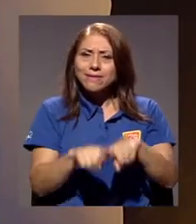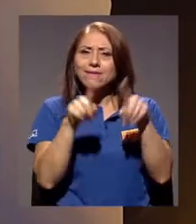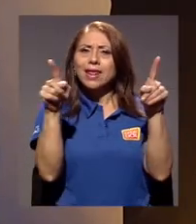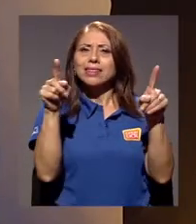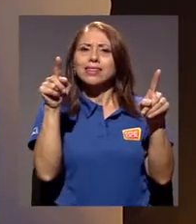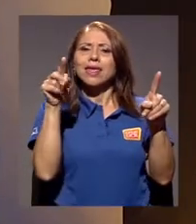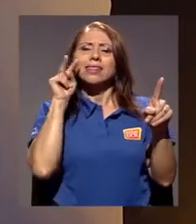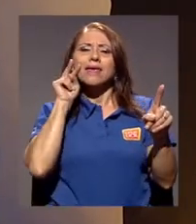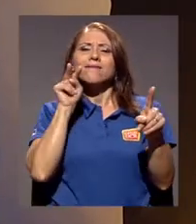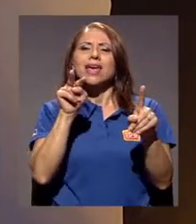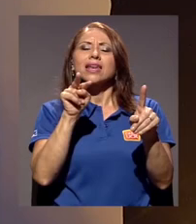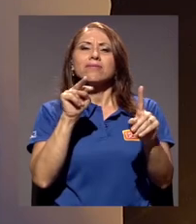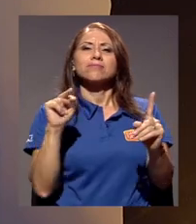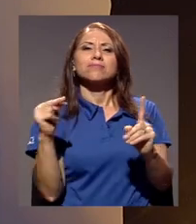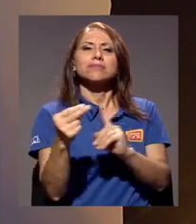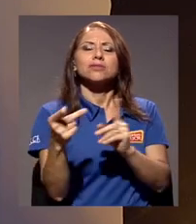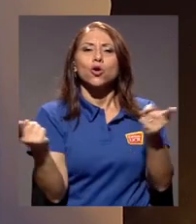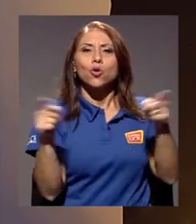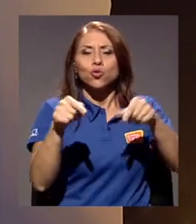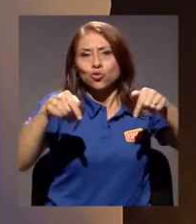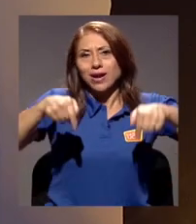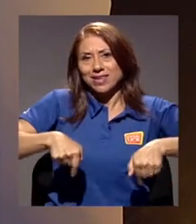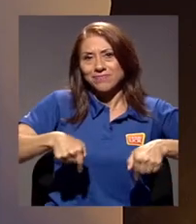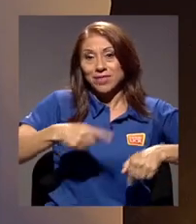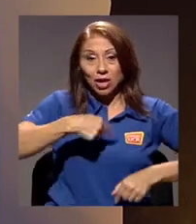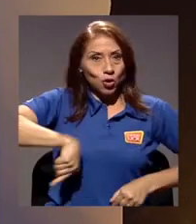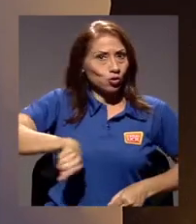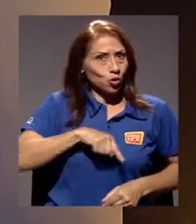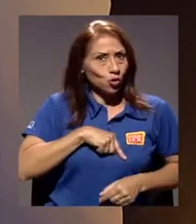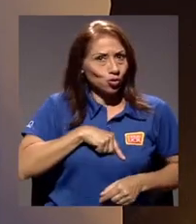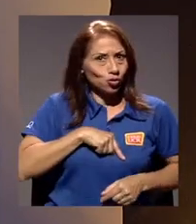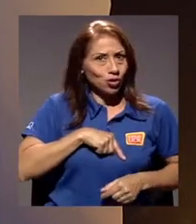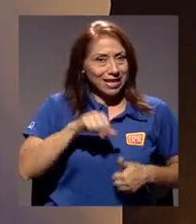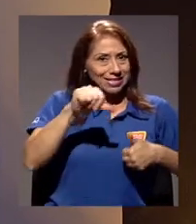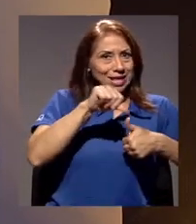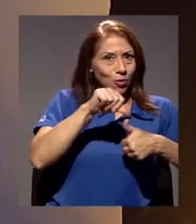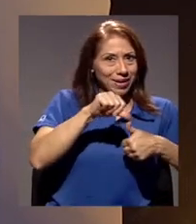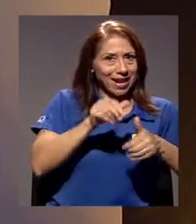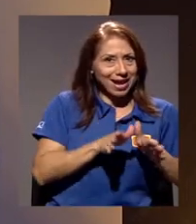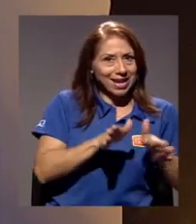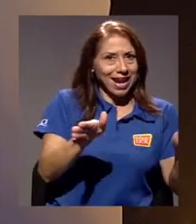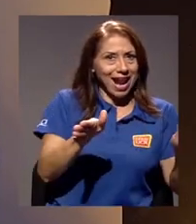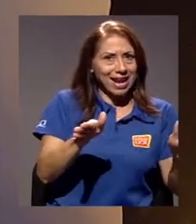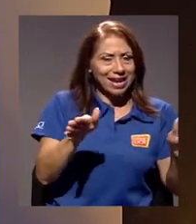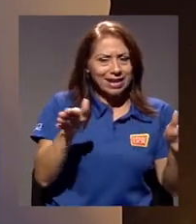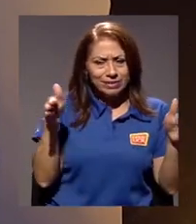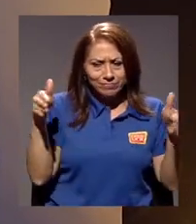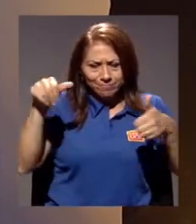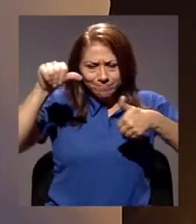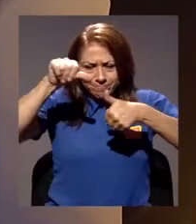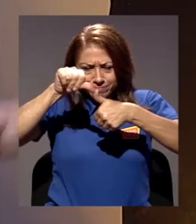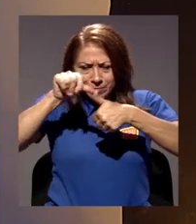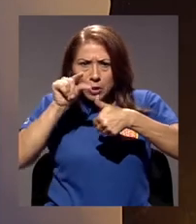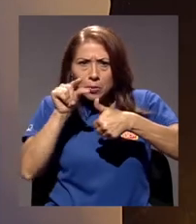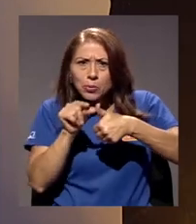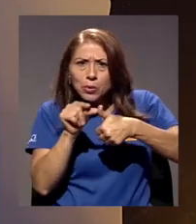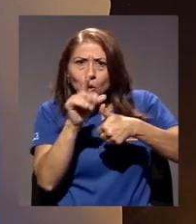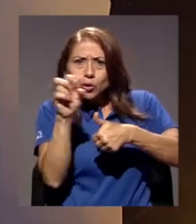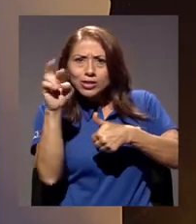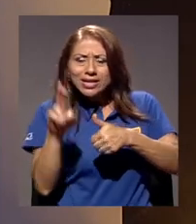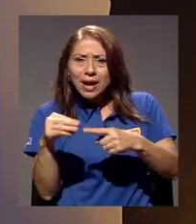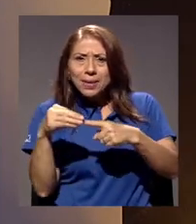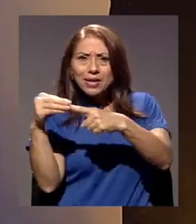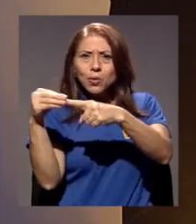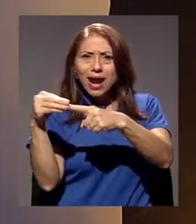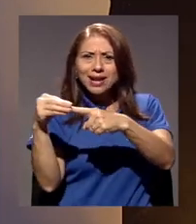que ocurrió aquí y que nosotros en centroamérica en general y en costa rica en particular rara vez tenemos la oportunidad de ver un panorama